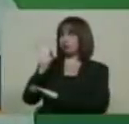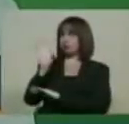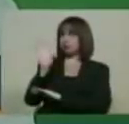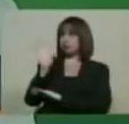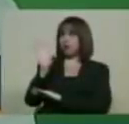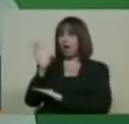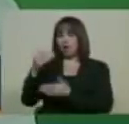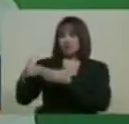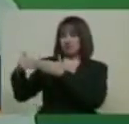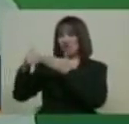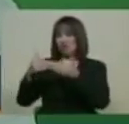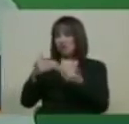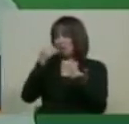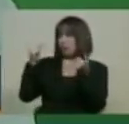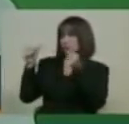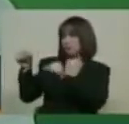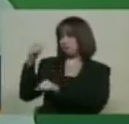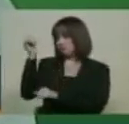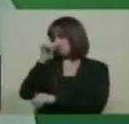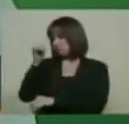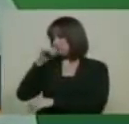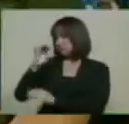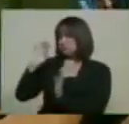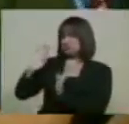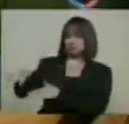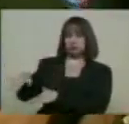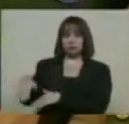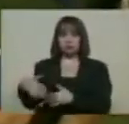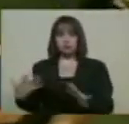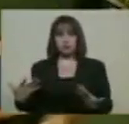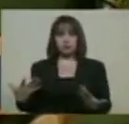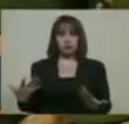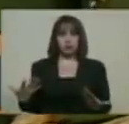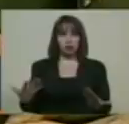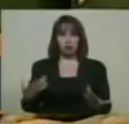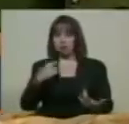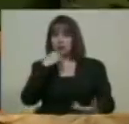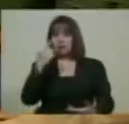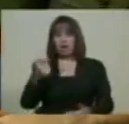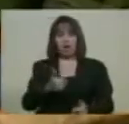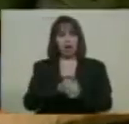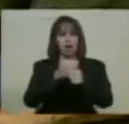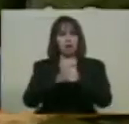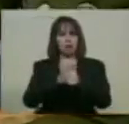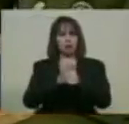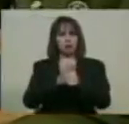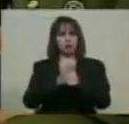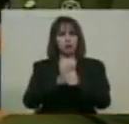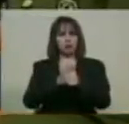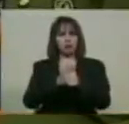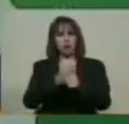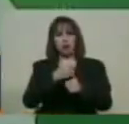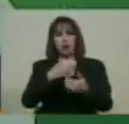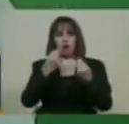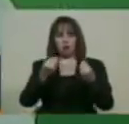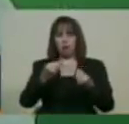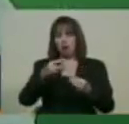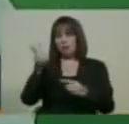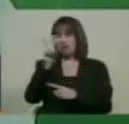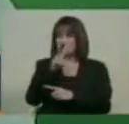al norte brutal y revuelto, como dijera el apóstol José Martí. A Venezuela se